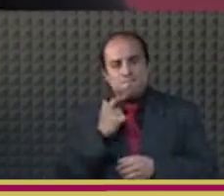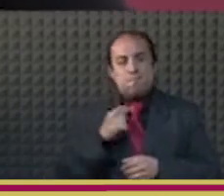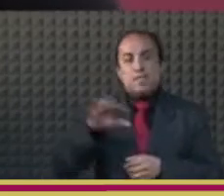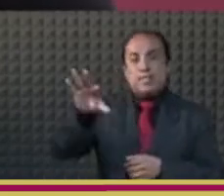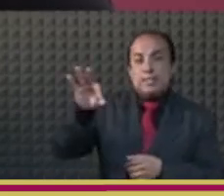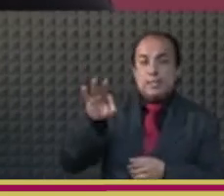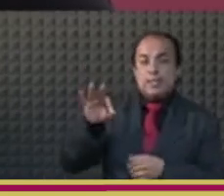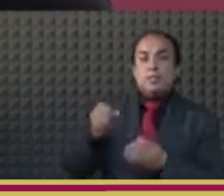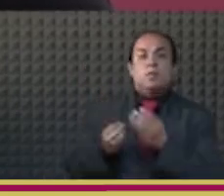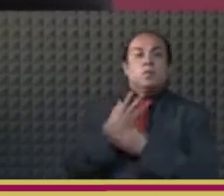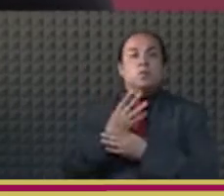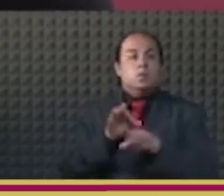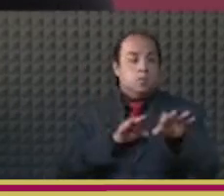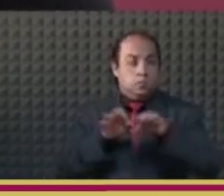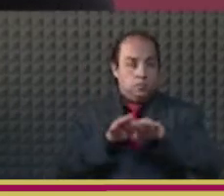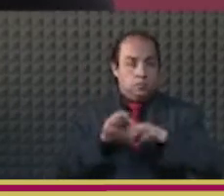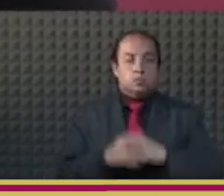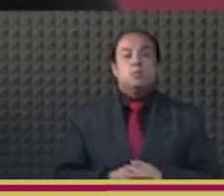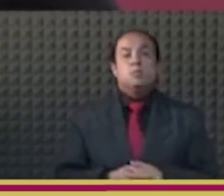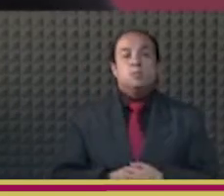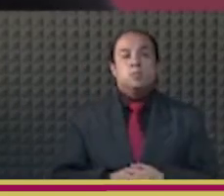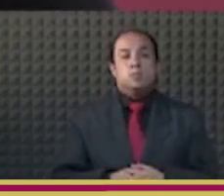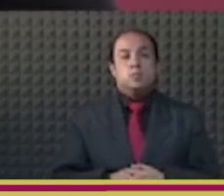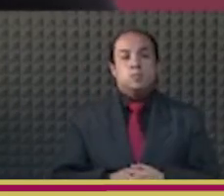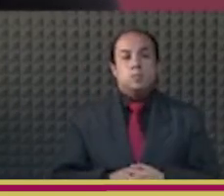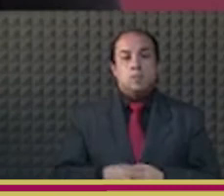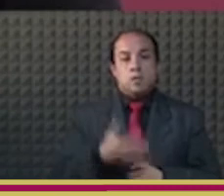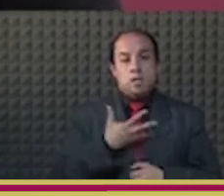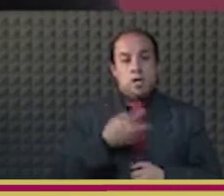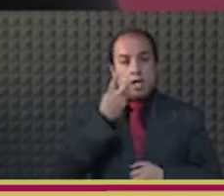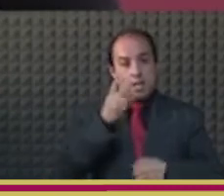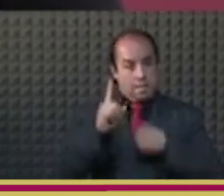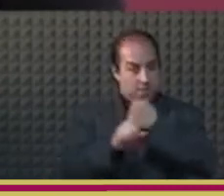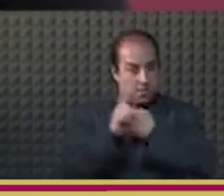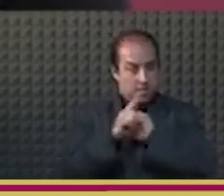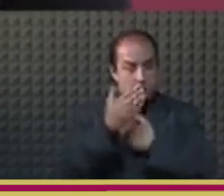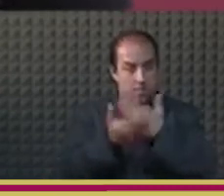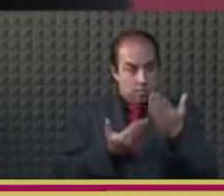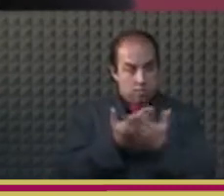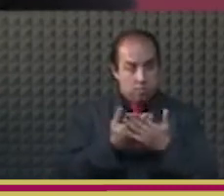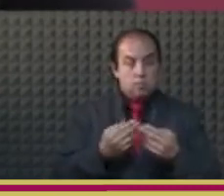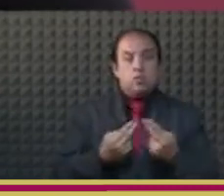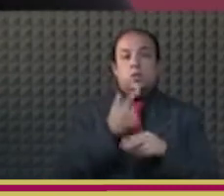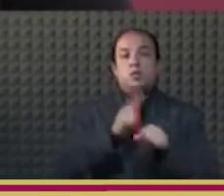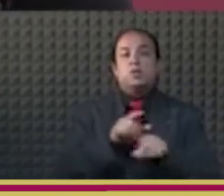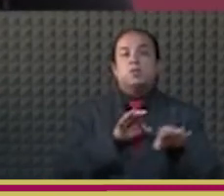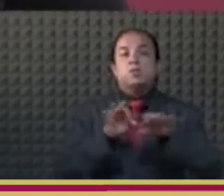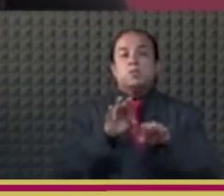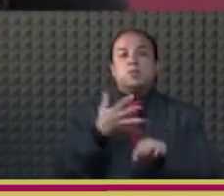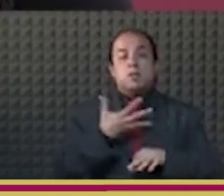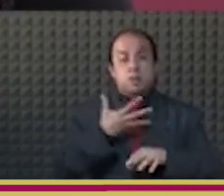reclutar nuevos trabajadores. Pues bien, frente a esta problemática, el Servicio Nacional de Empleo